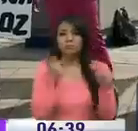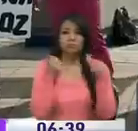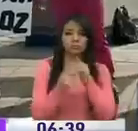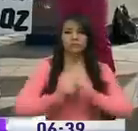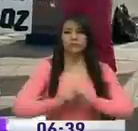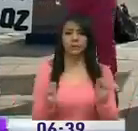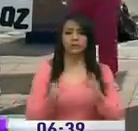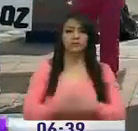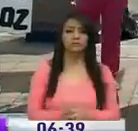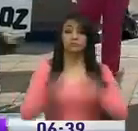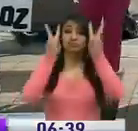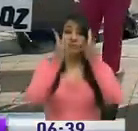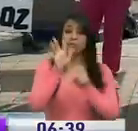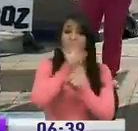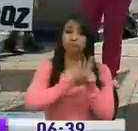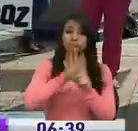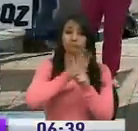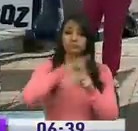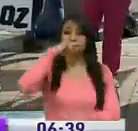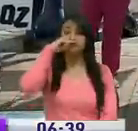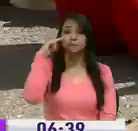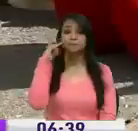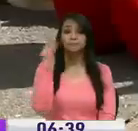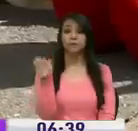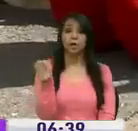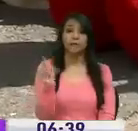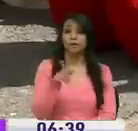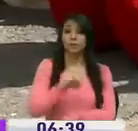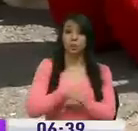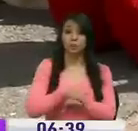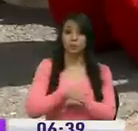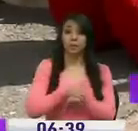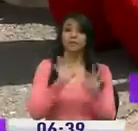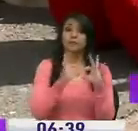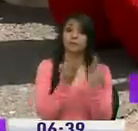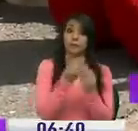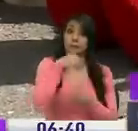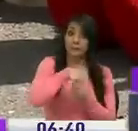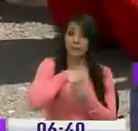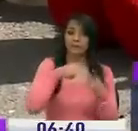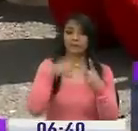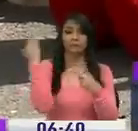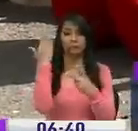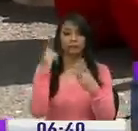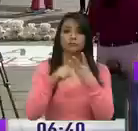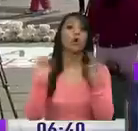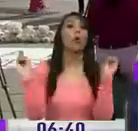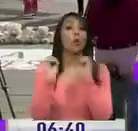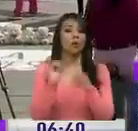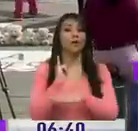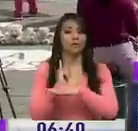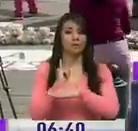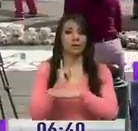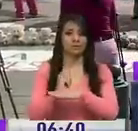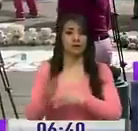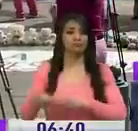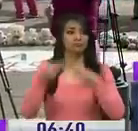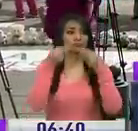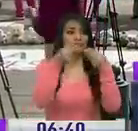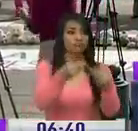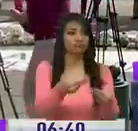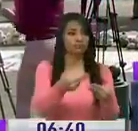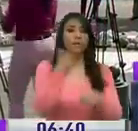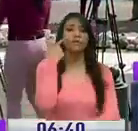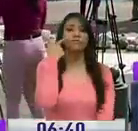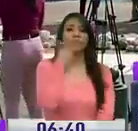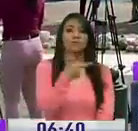casos de abuso sexual en niñas niños y adolescentes en el ámbito familiar educativo y la iglesia que fueron puestos en conocimiento de la